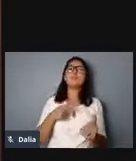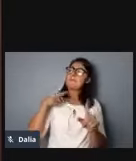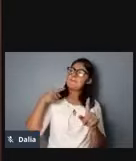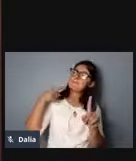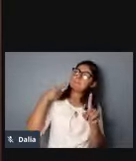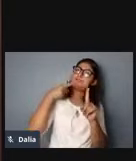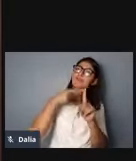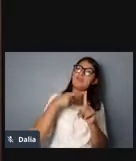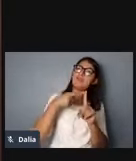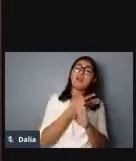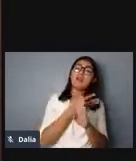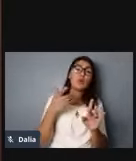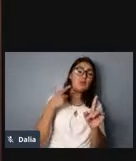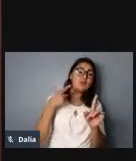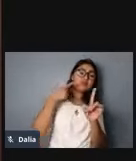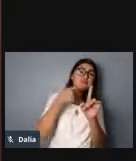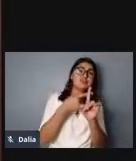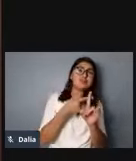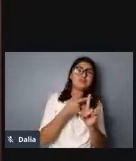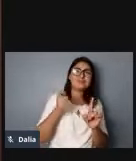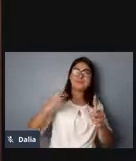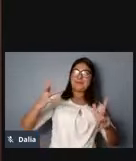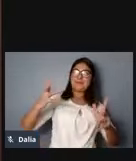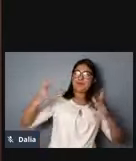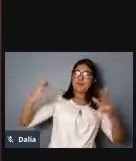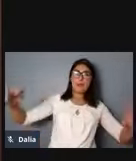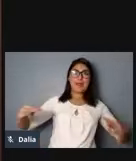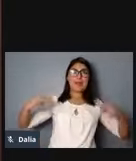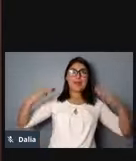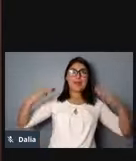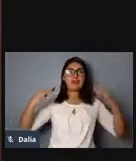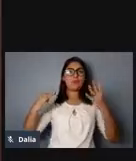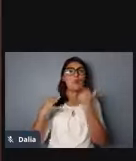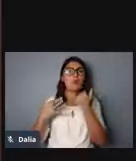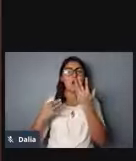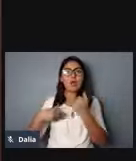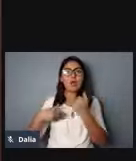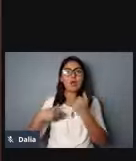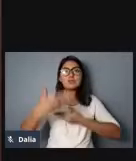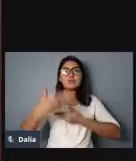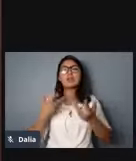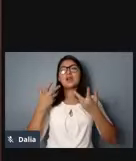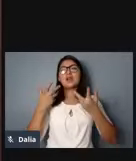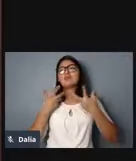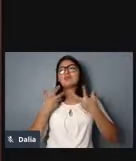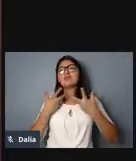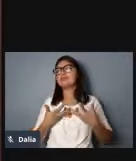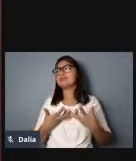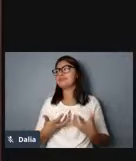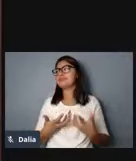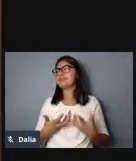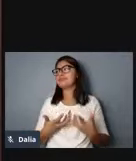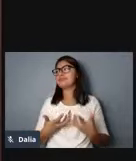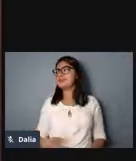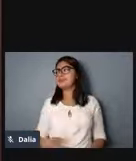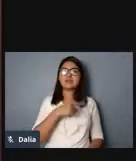externa y pueden caer en la falta de compromiso o en